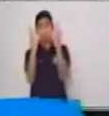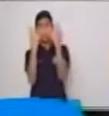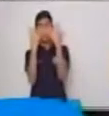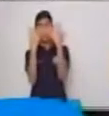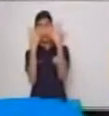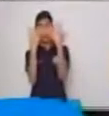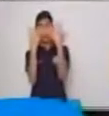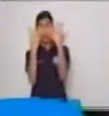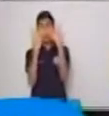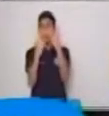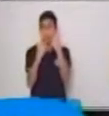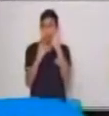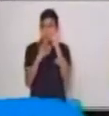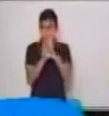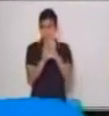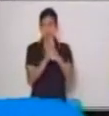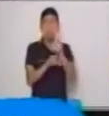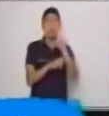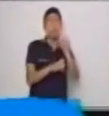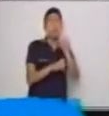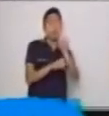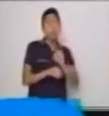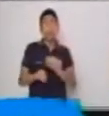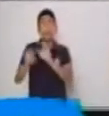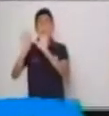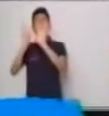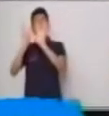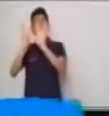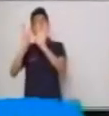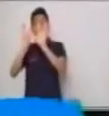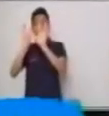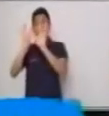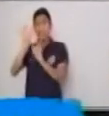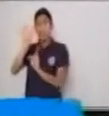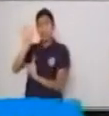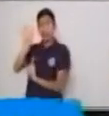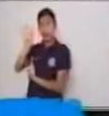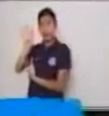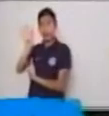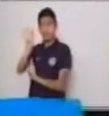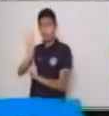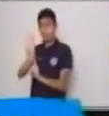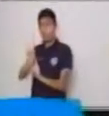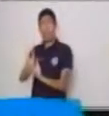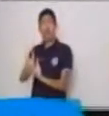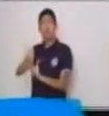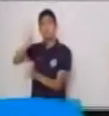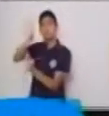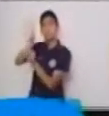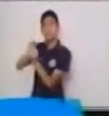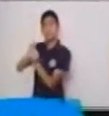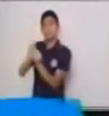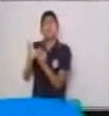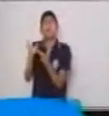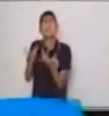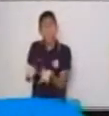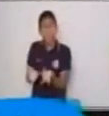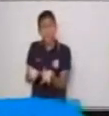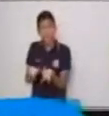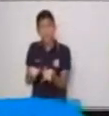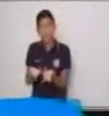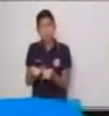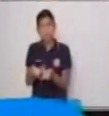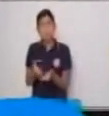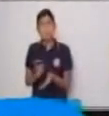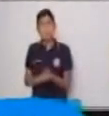acá en la unidad. Aquí coloqué dos números, unidad y decena, porque